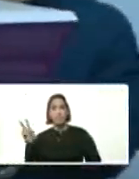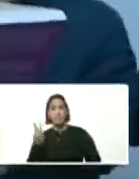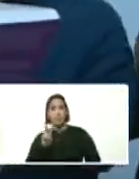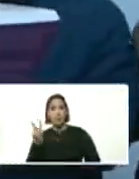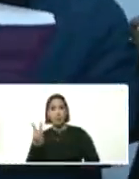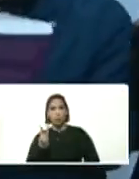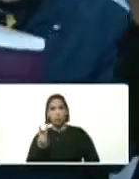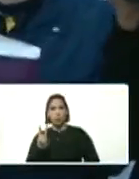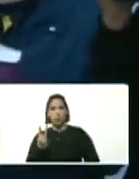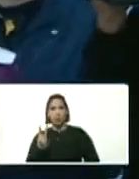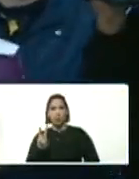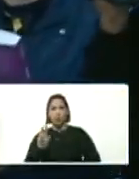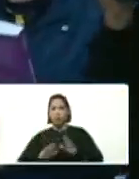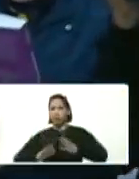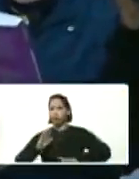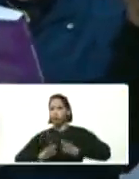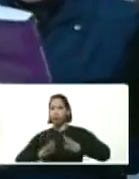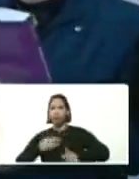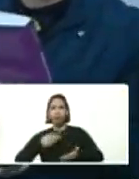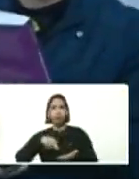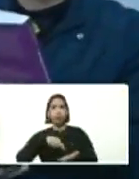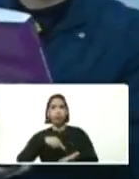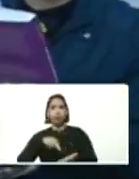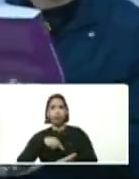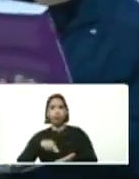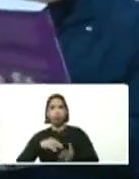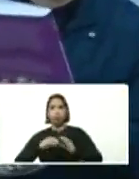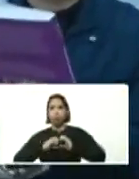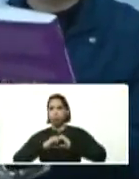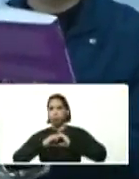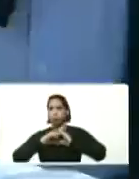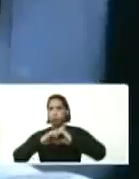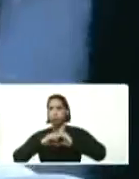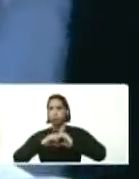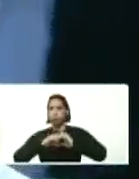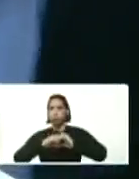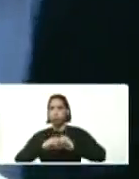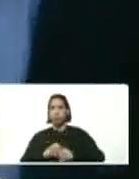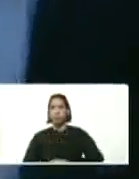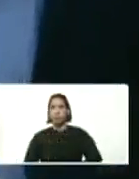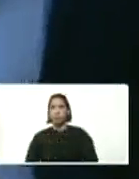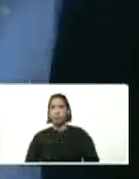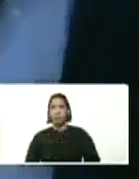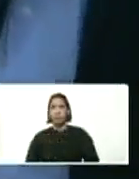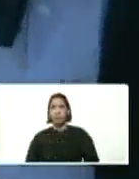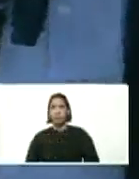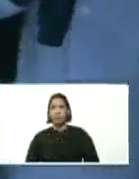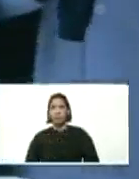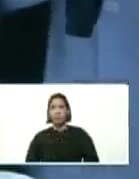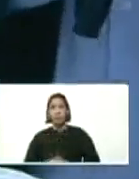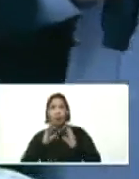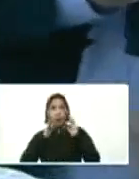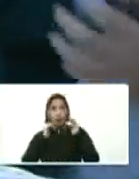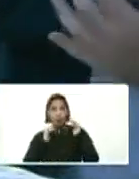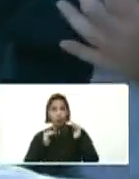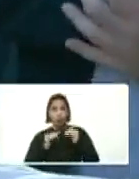Venezuela y su salsa. Corazón salsero, Javier Key. Atención,